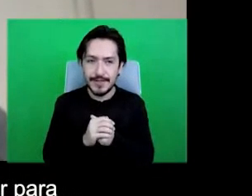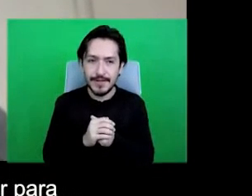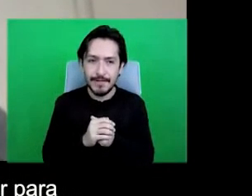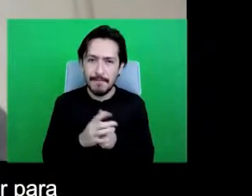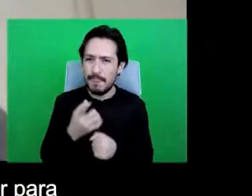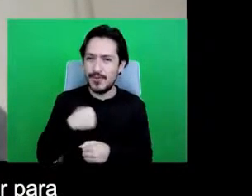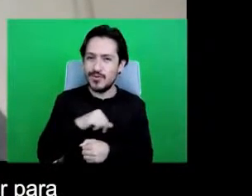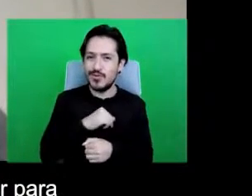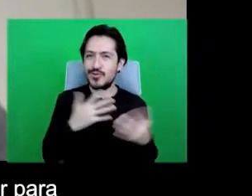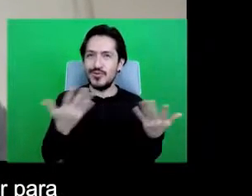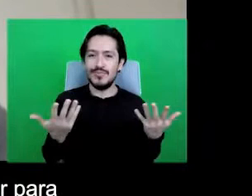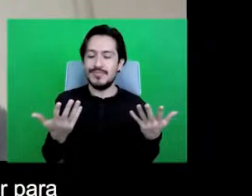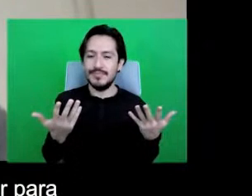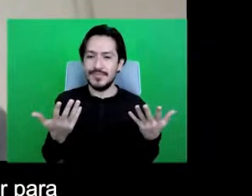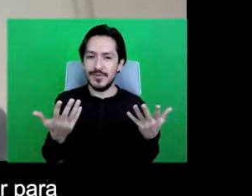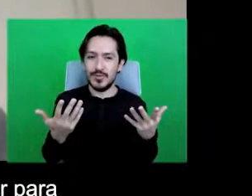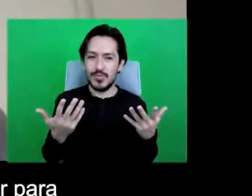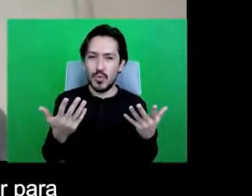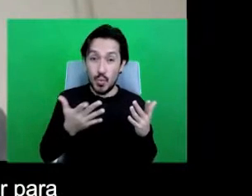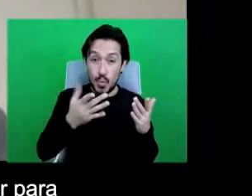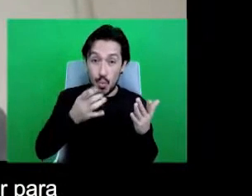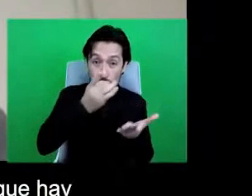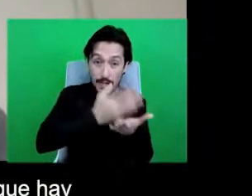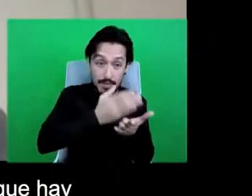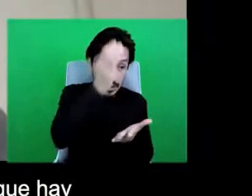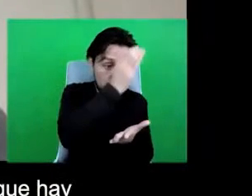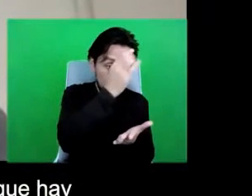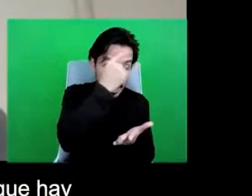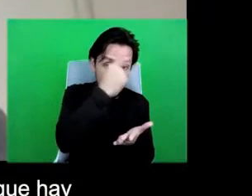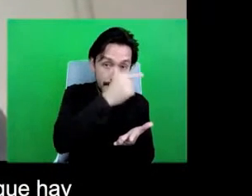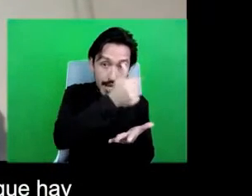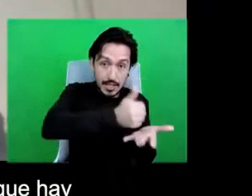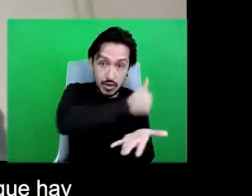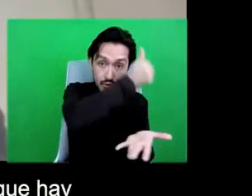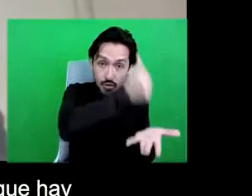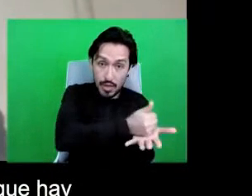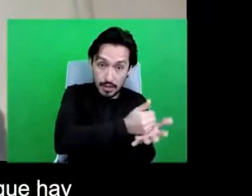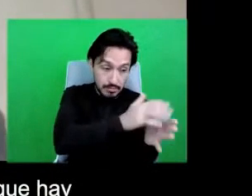debe de ser para la zona metropolitana, sino también hay personas que tienen